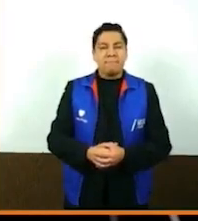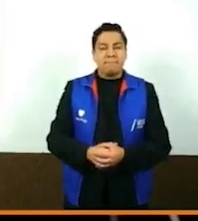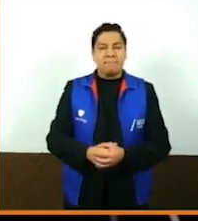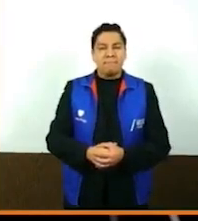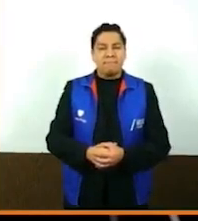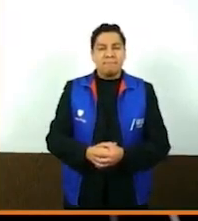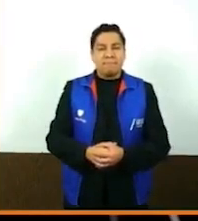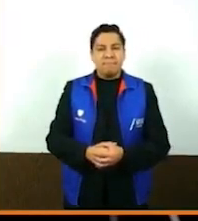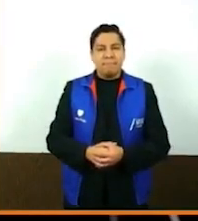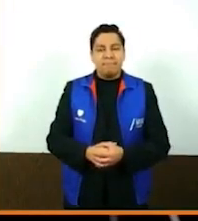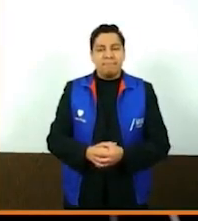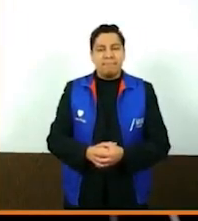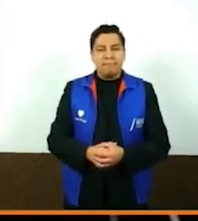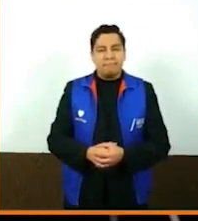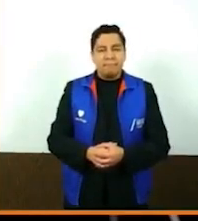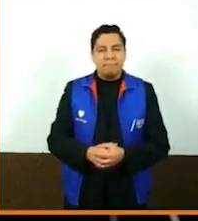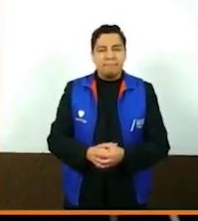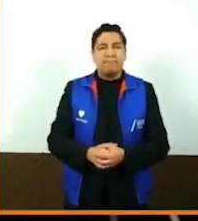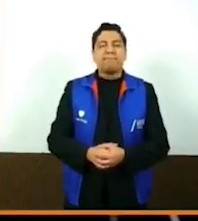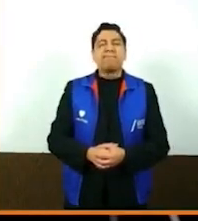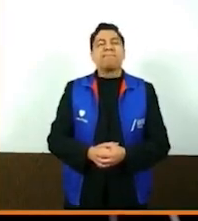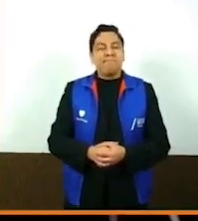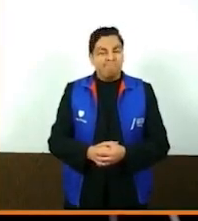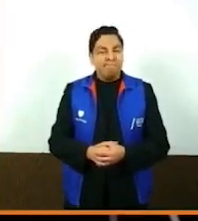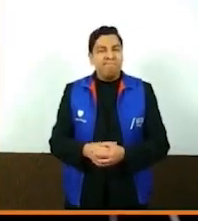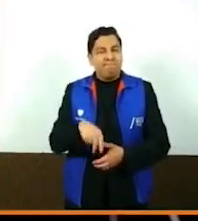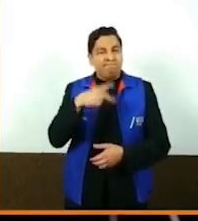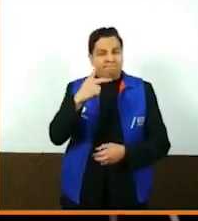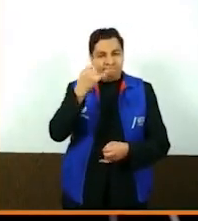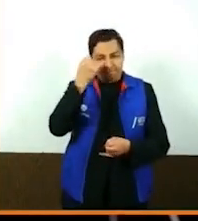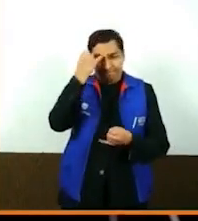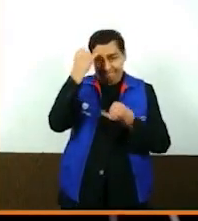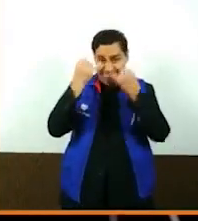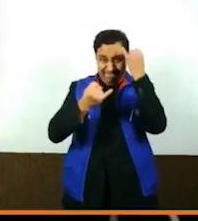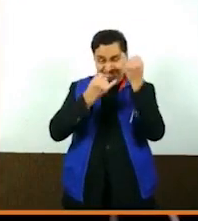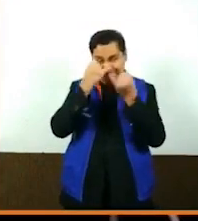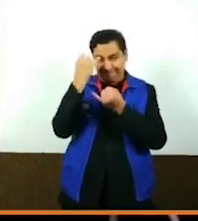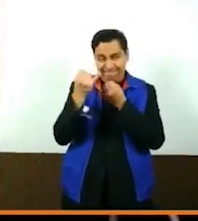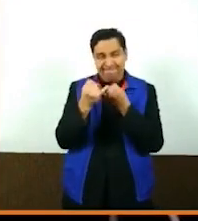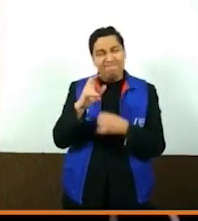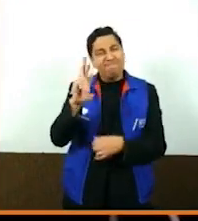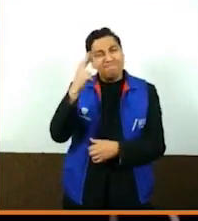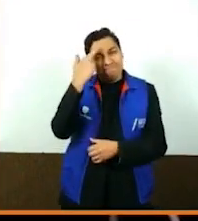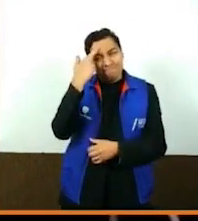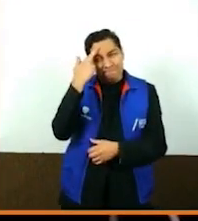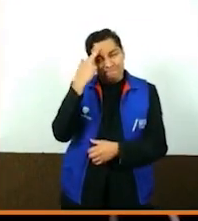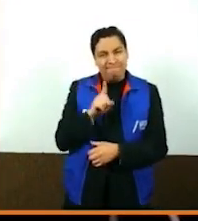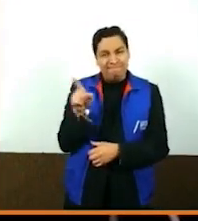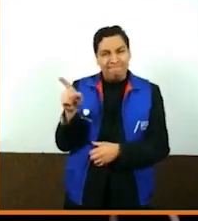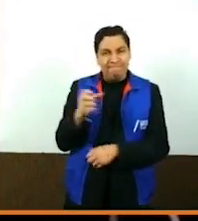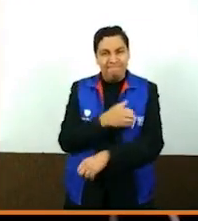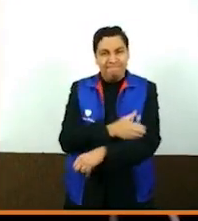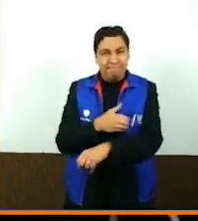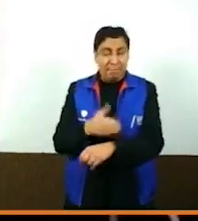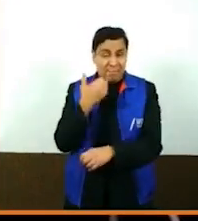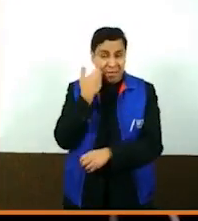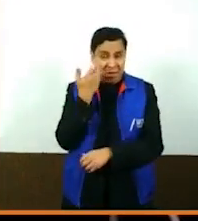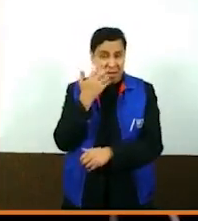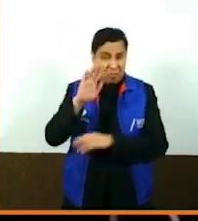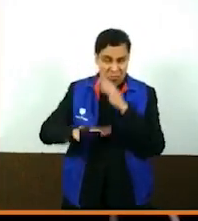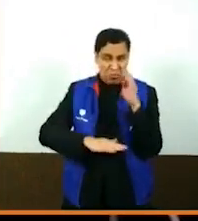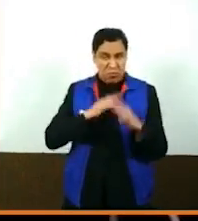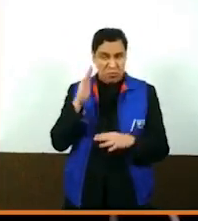Laura, híjoles, me quedo con muchas ideas. Esto hasta me recuerda a Jordan, ¿no? Que decía prácticamente, pues si queremos triunfar hay